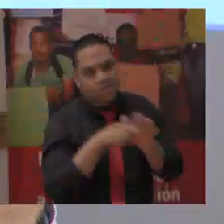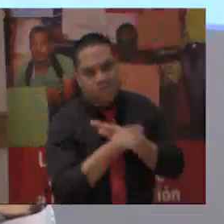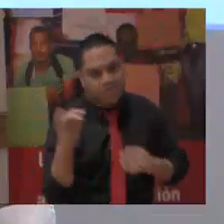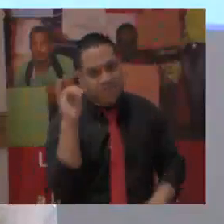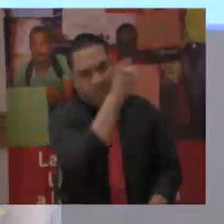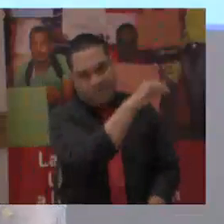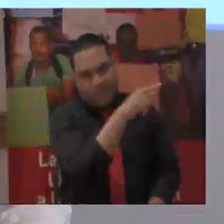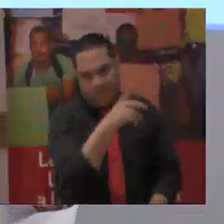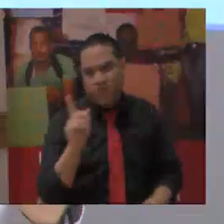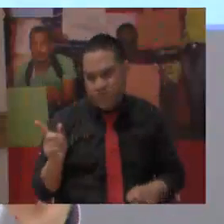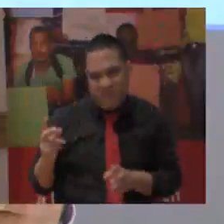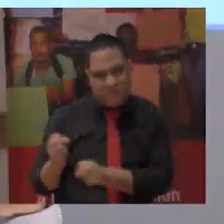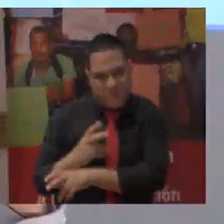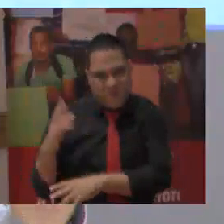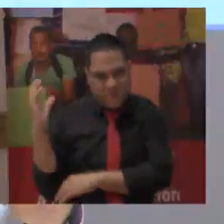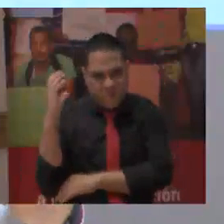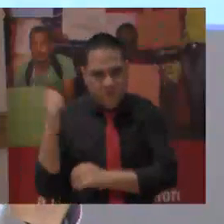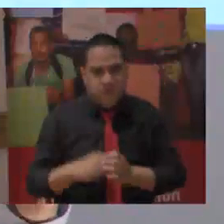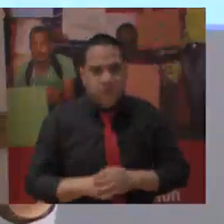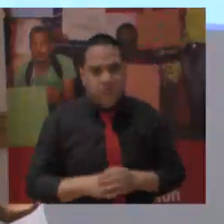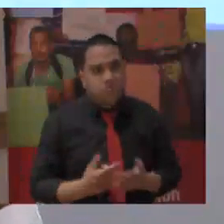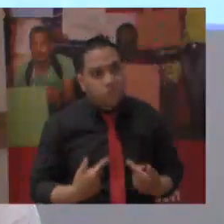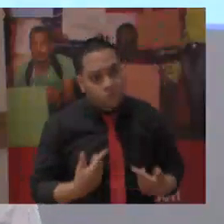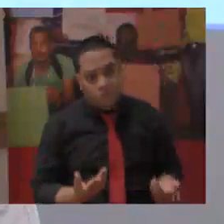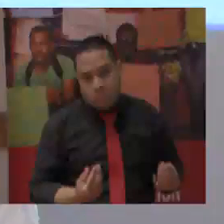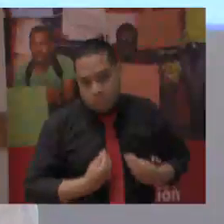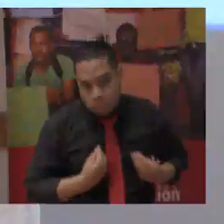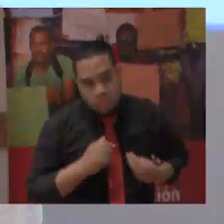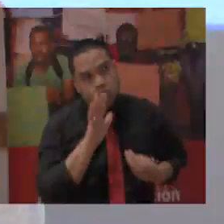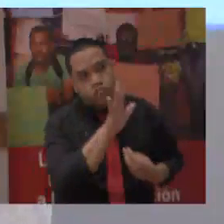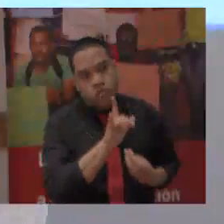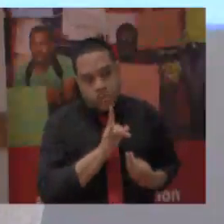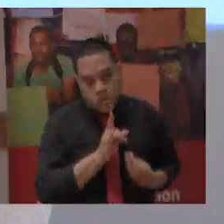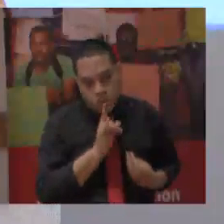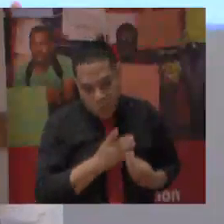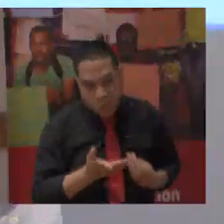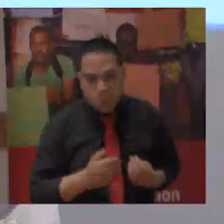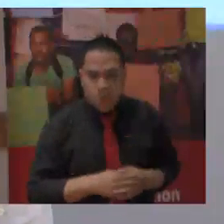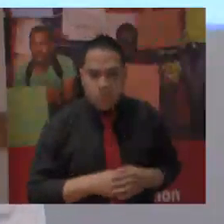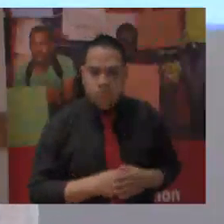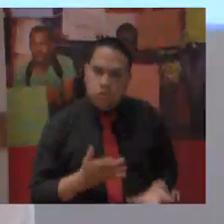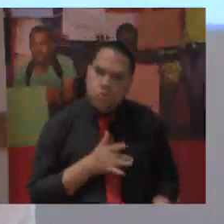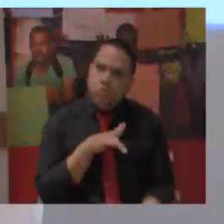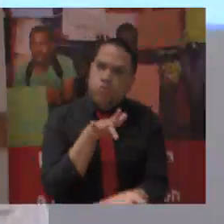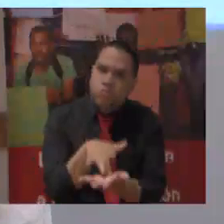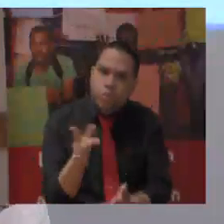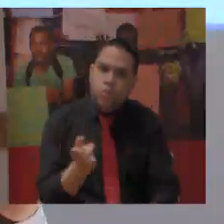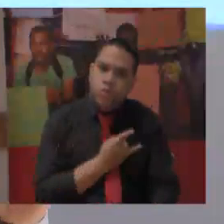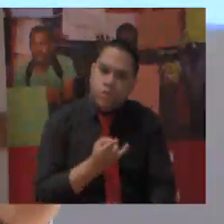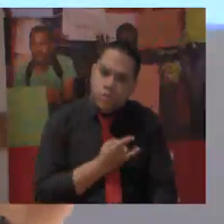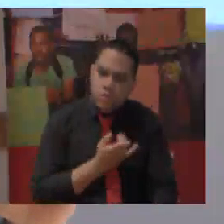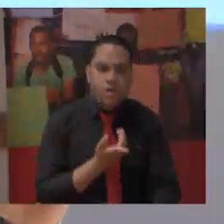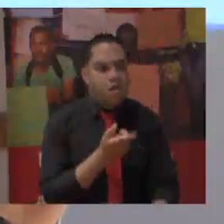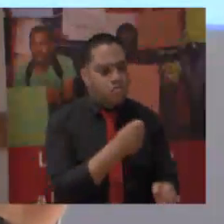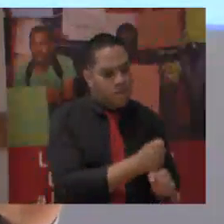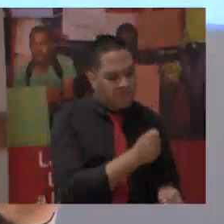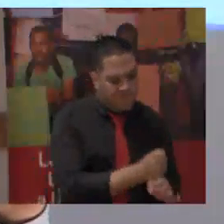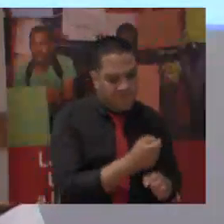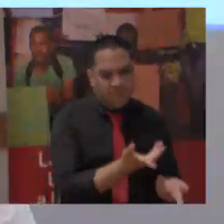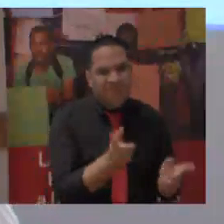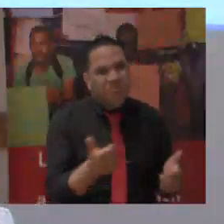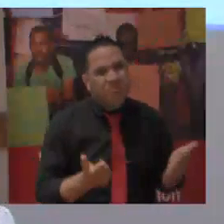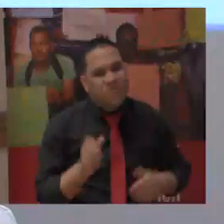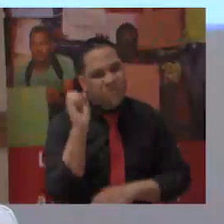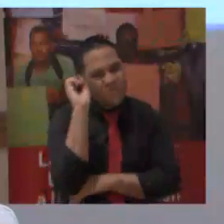Y yo hice mi vida por allá y fui a la universidad, empecé a trabajar en banca de